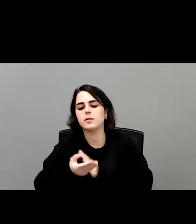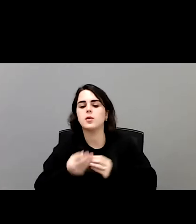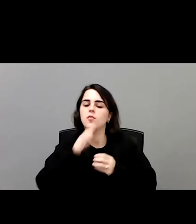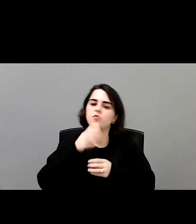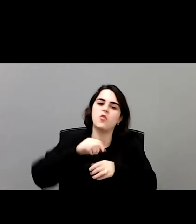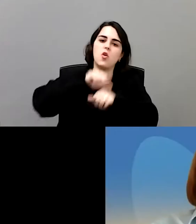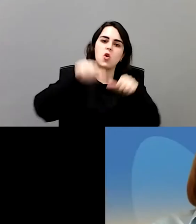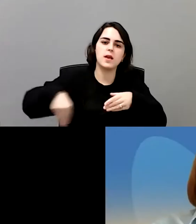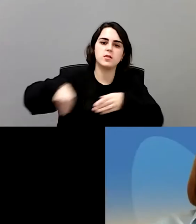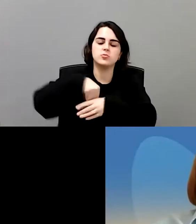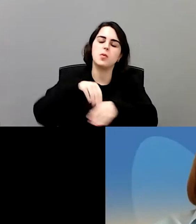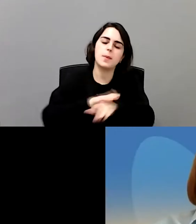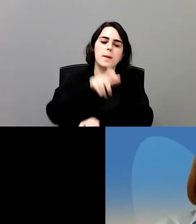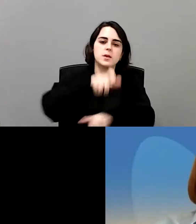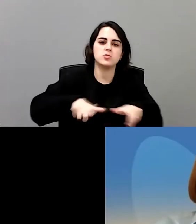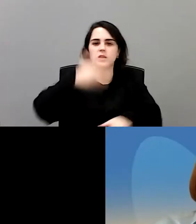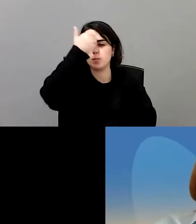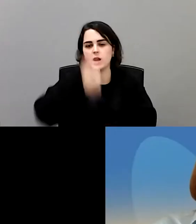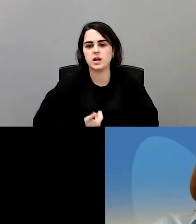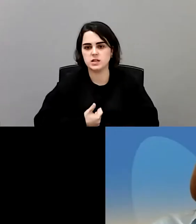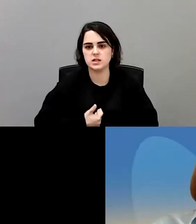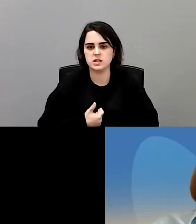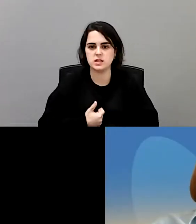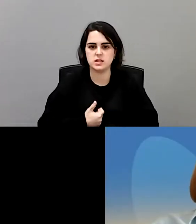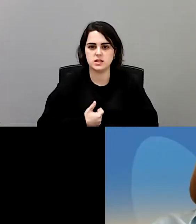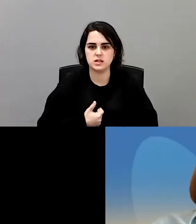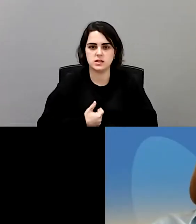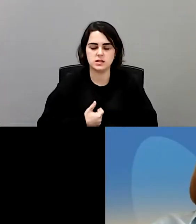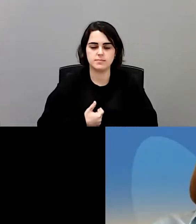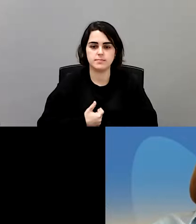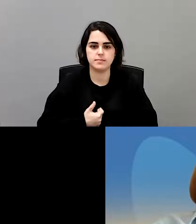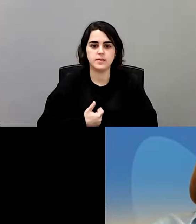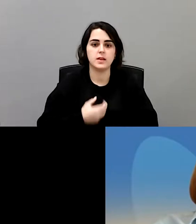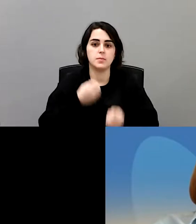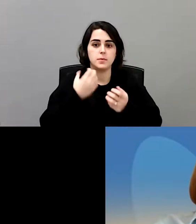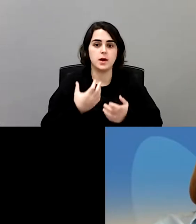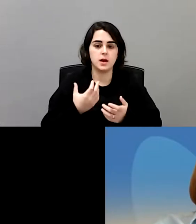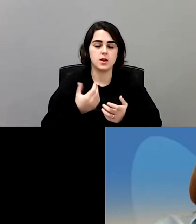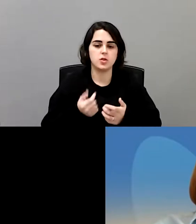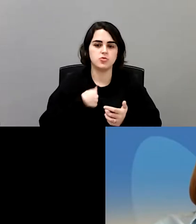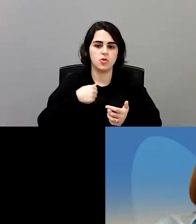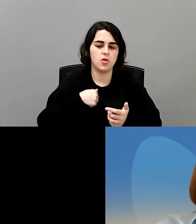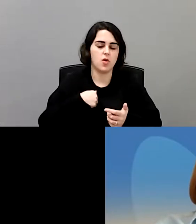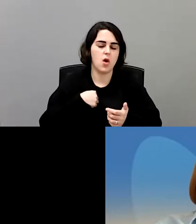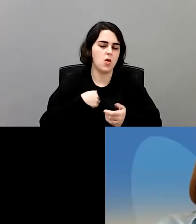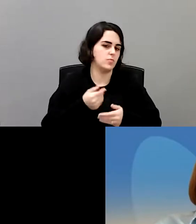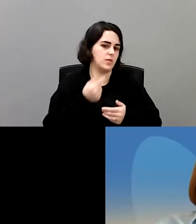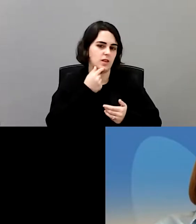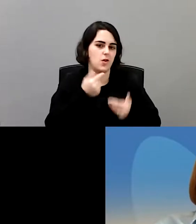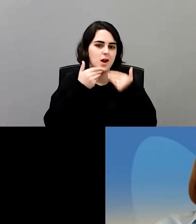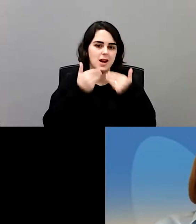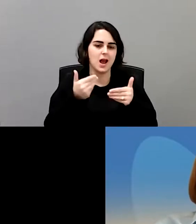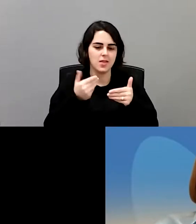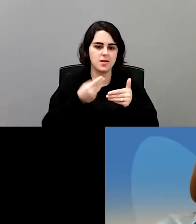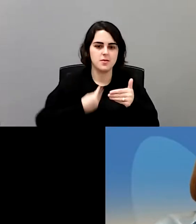de las personas con parálisis cerebral. Y bueno, para mí, nada, darte las gracias, que como sabes